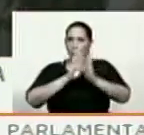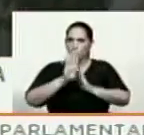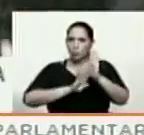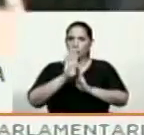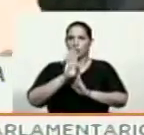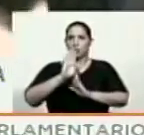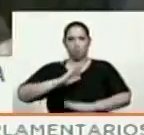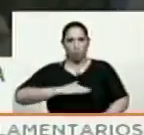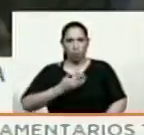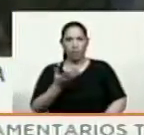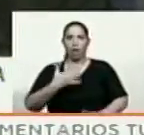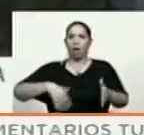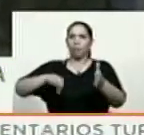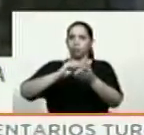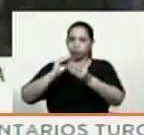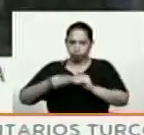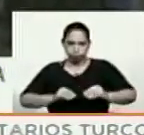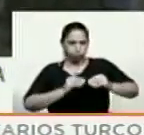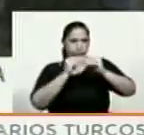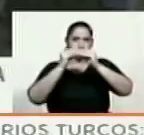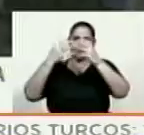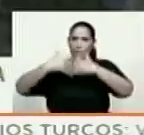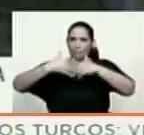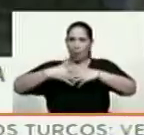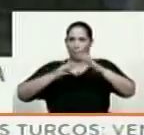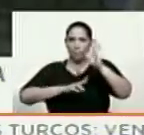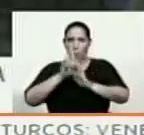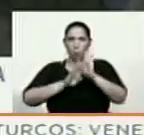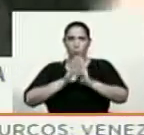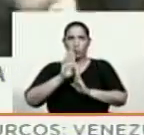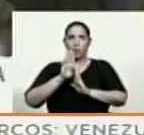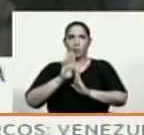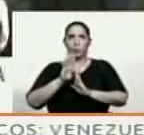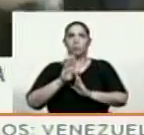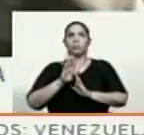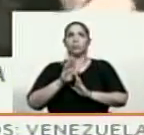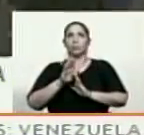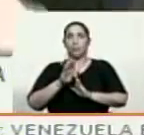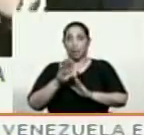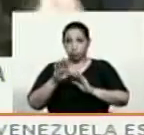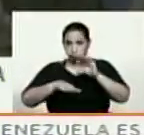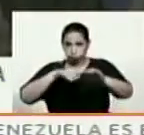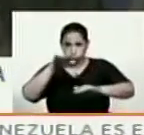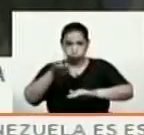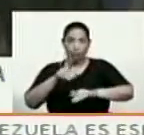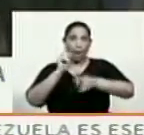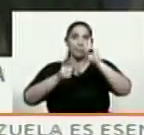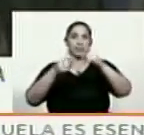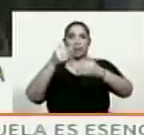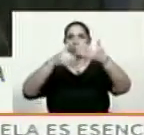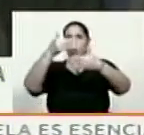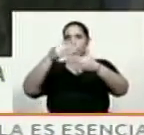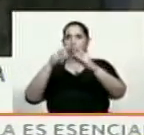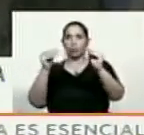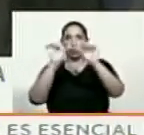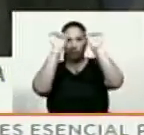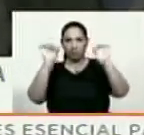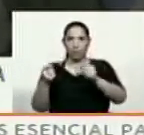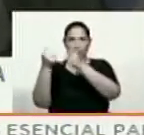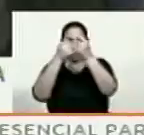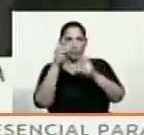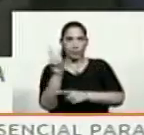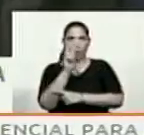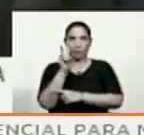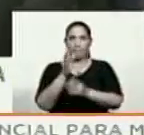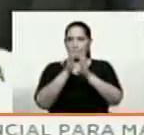poder reactivar nuestro aparato productivo, a poder llevar adelante, a pesar de todo el bloqueo, el sistema económico venezolano.